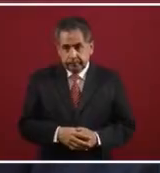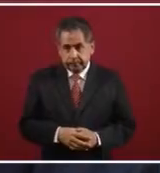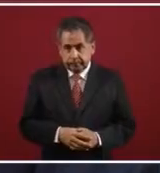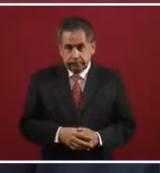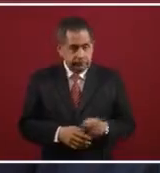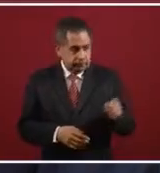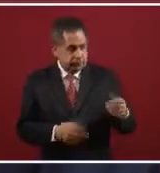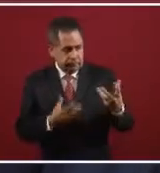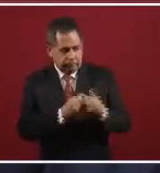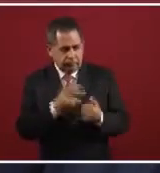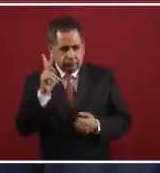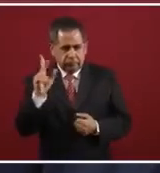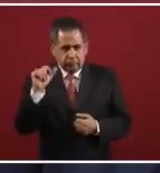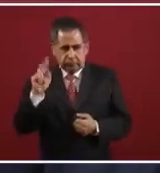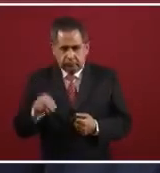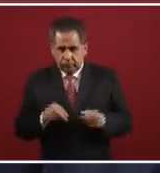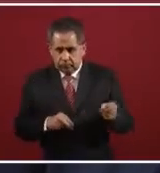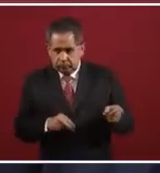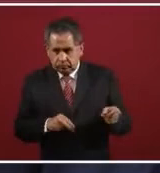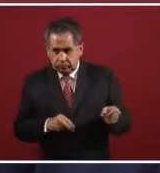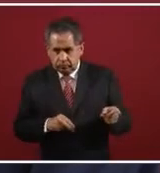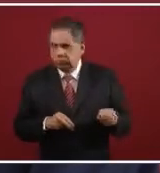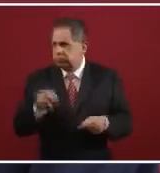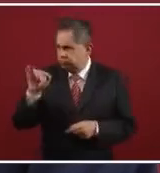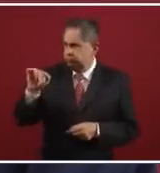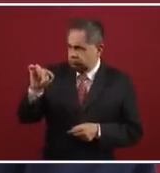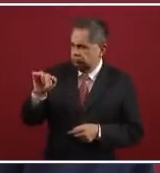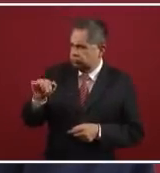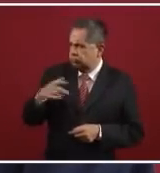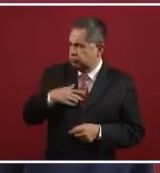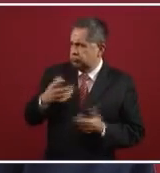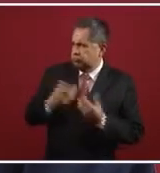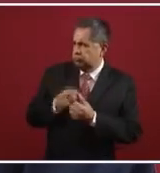¿eres del PAN? Entonces me dijo, sí,